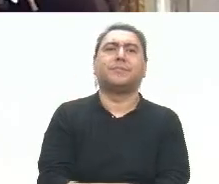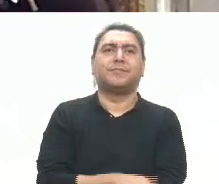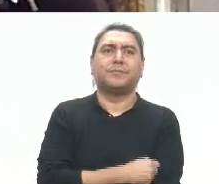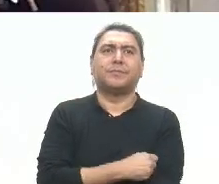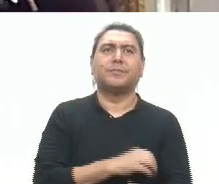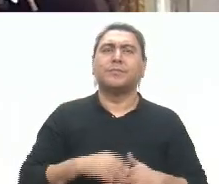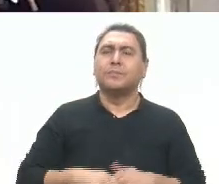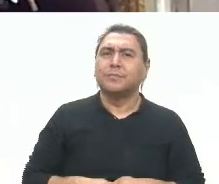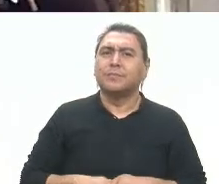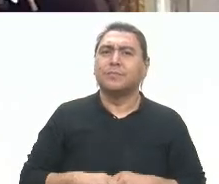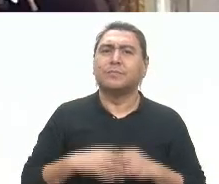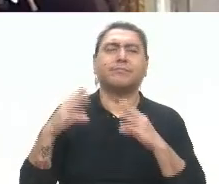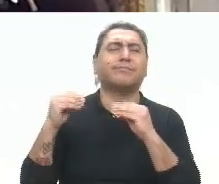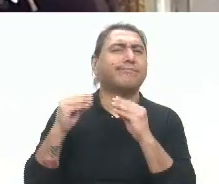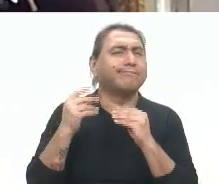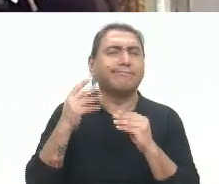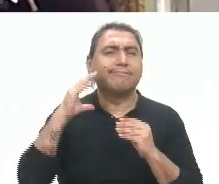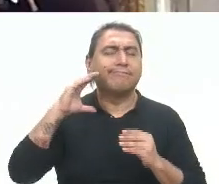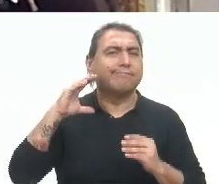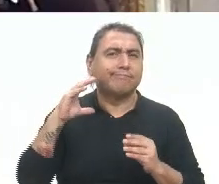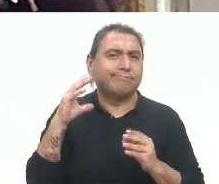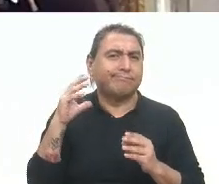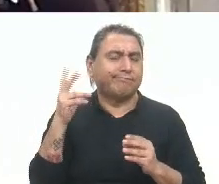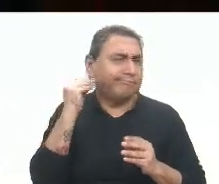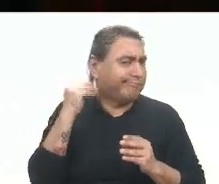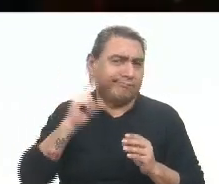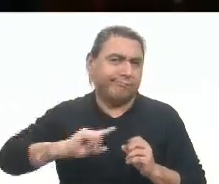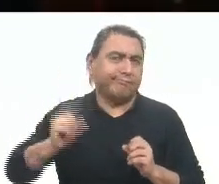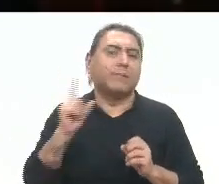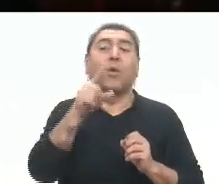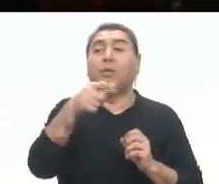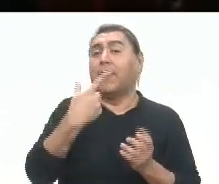No. Bueno, ustedes lo eligen y me parece bien si